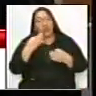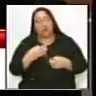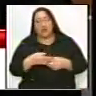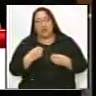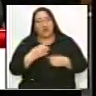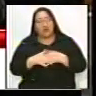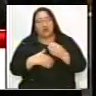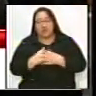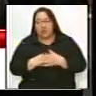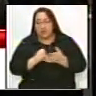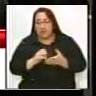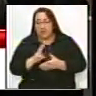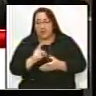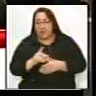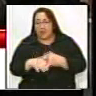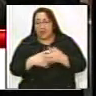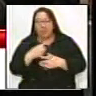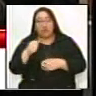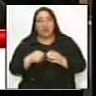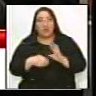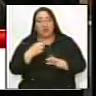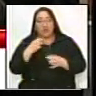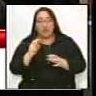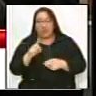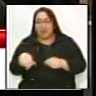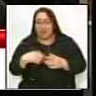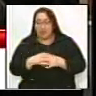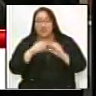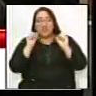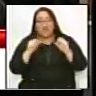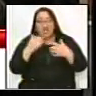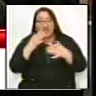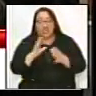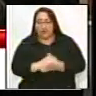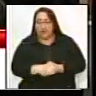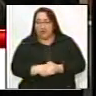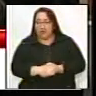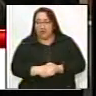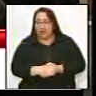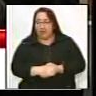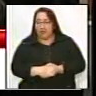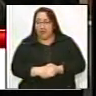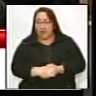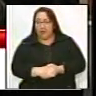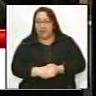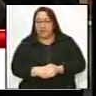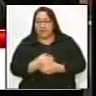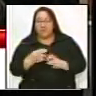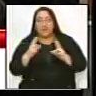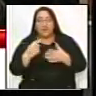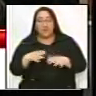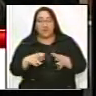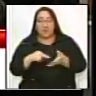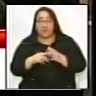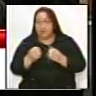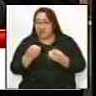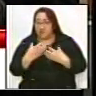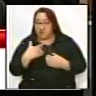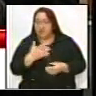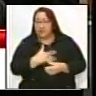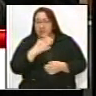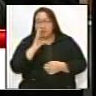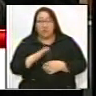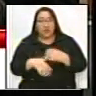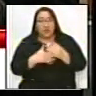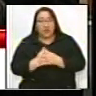que nada por el lanzamiento y la subasta pública. Porque ellos sí ya estaban ya. Y mira lo que más me indigna, doctora,